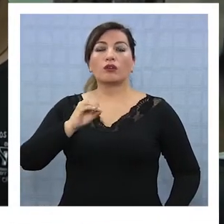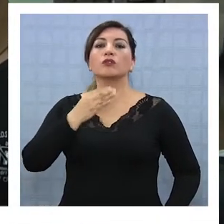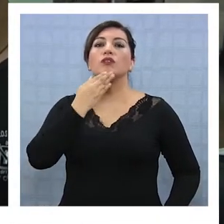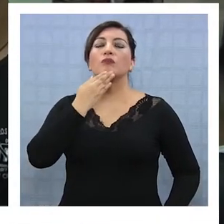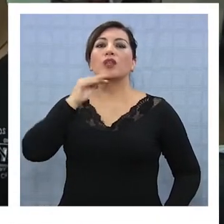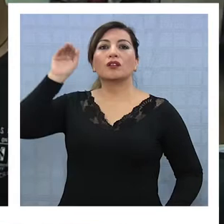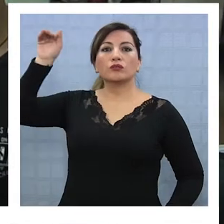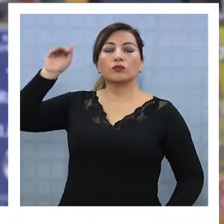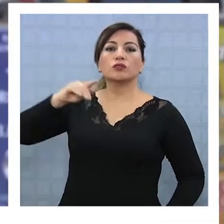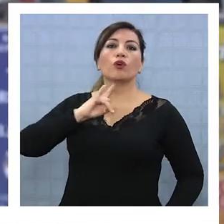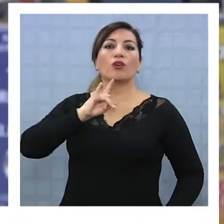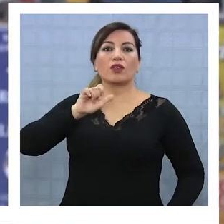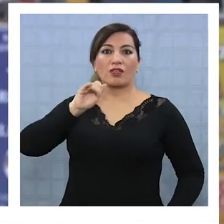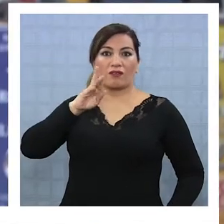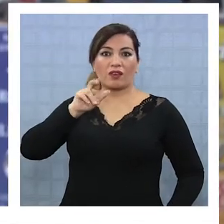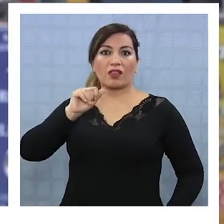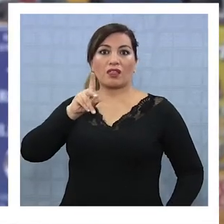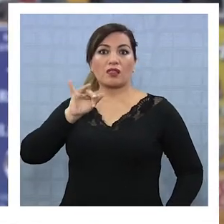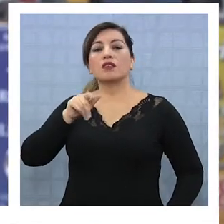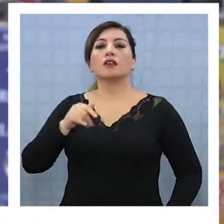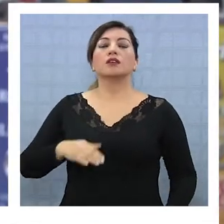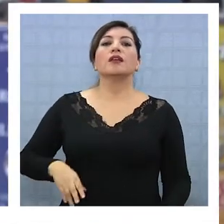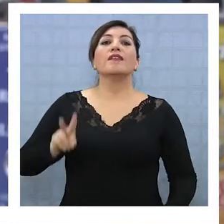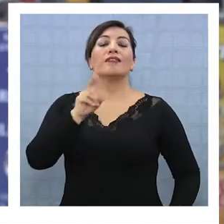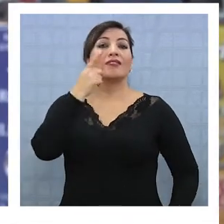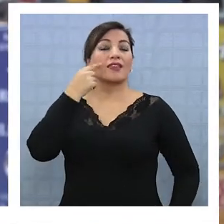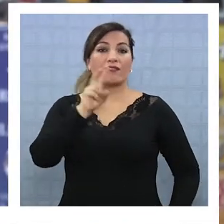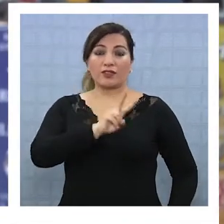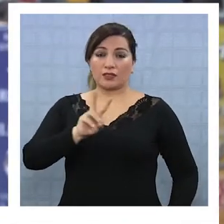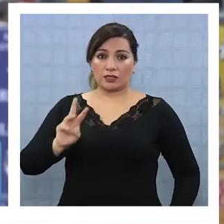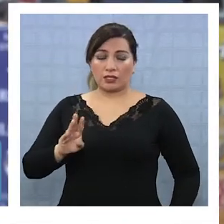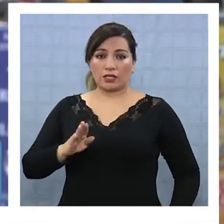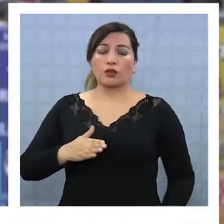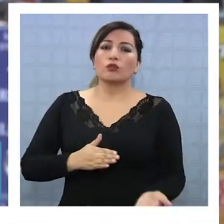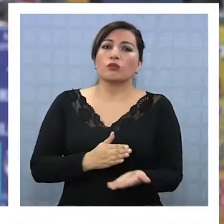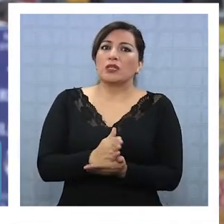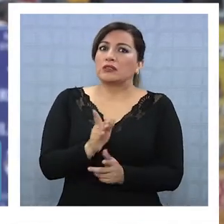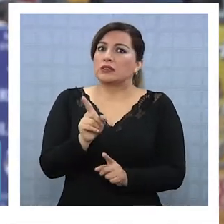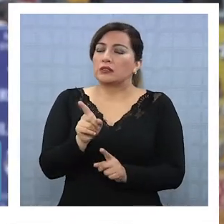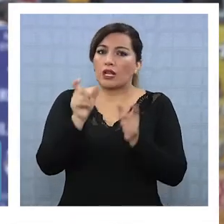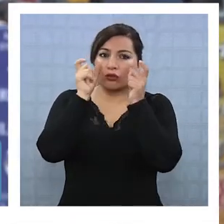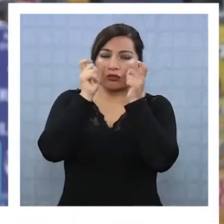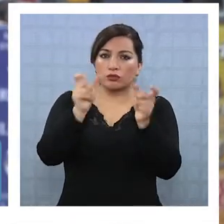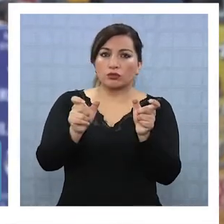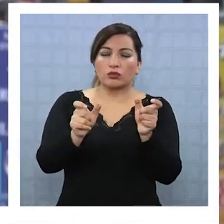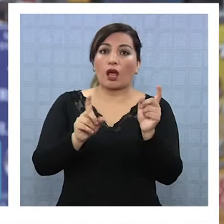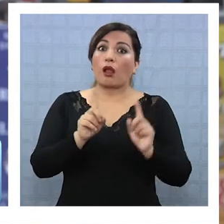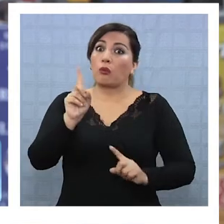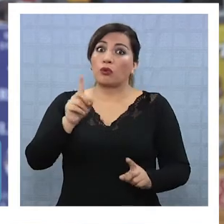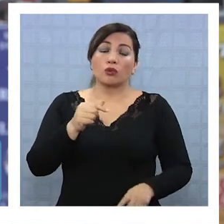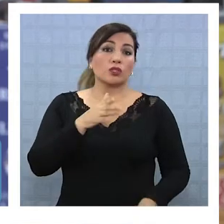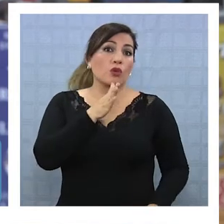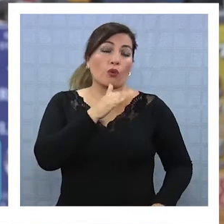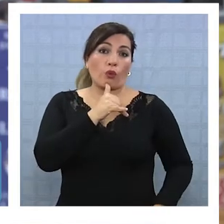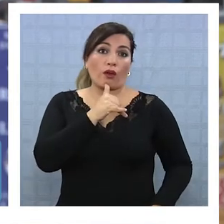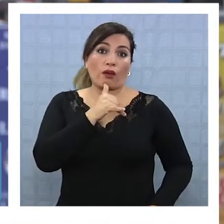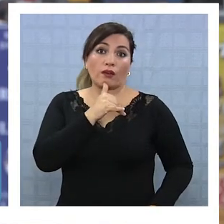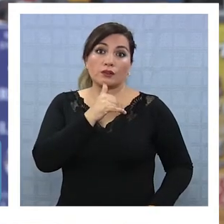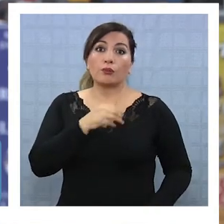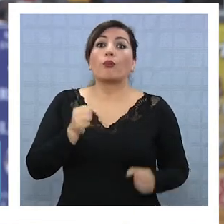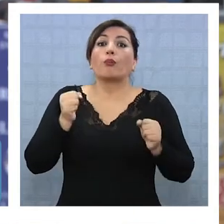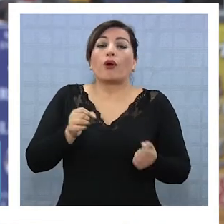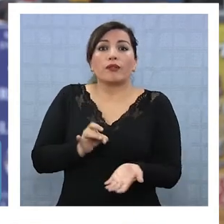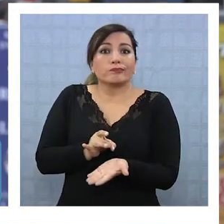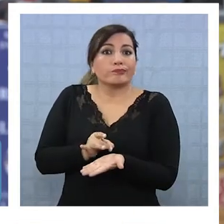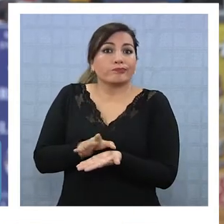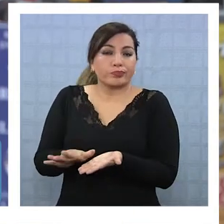y la quebradilla. El día 23 ya empezamos el proceso de fiscalización, se arriesga el tema de la expulsión del